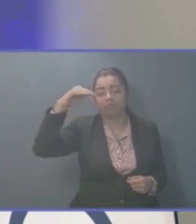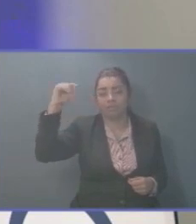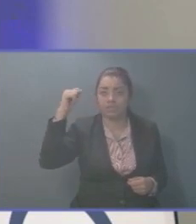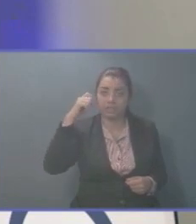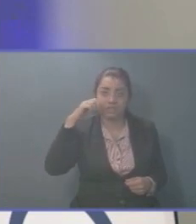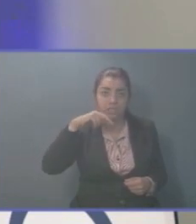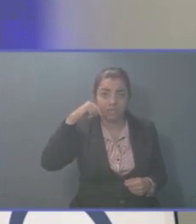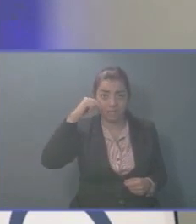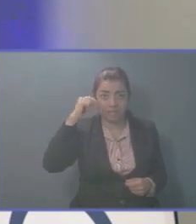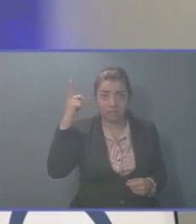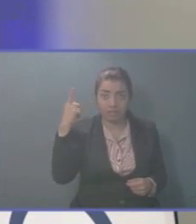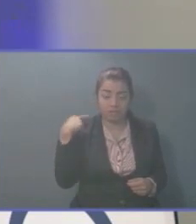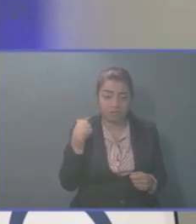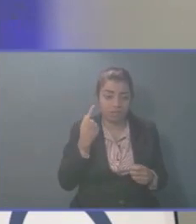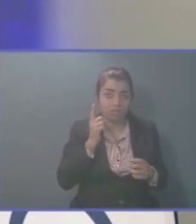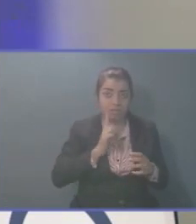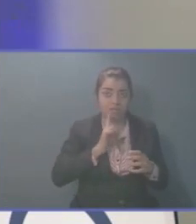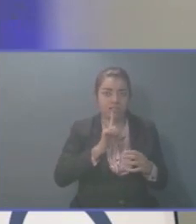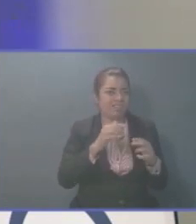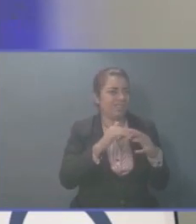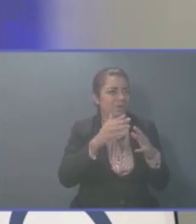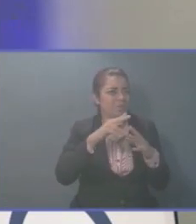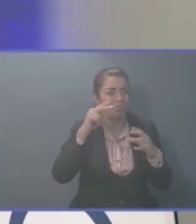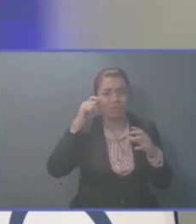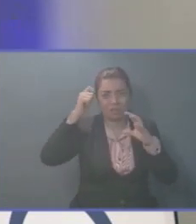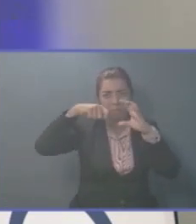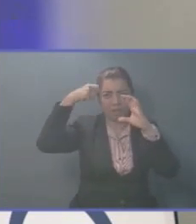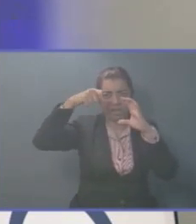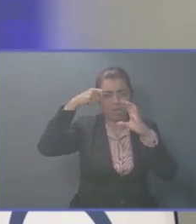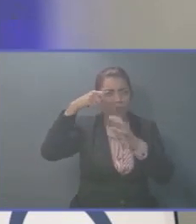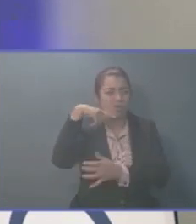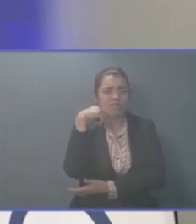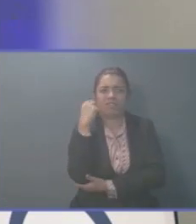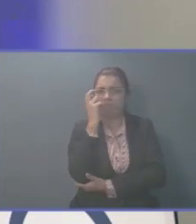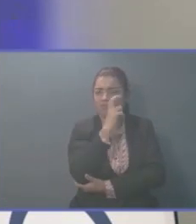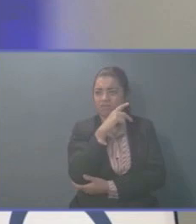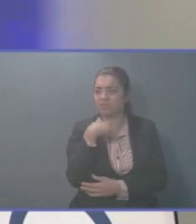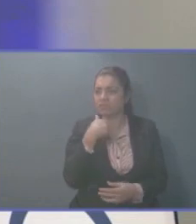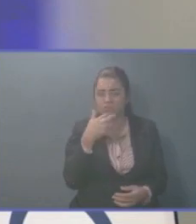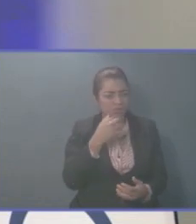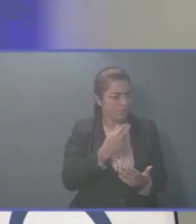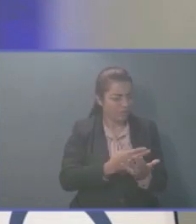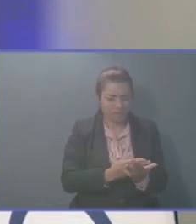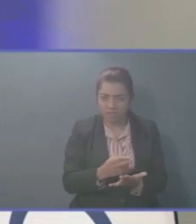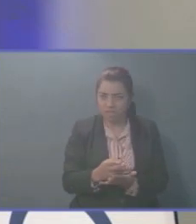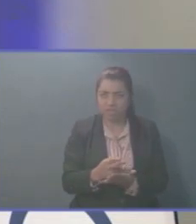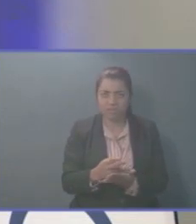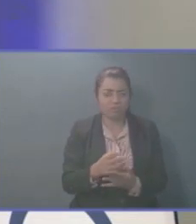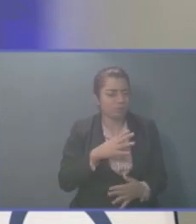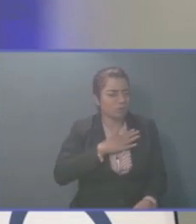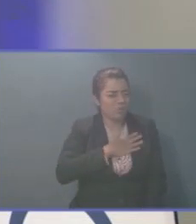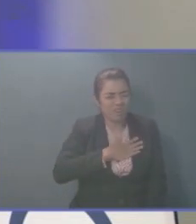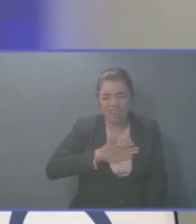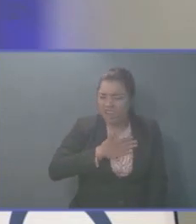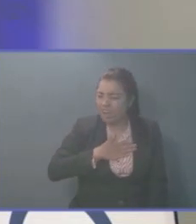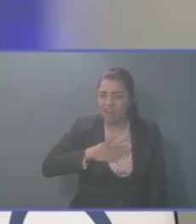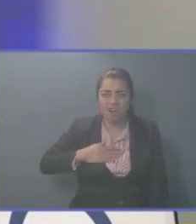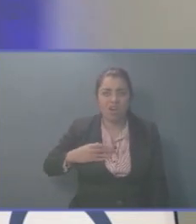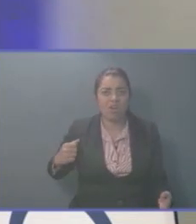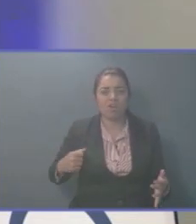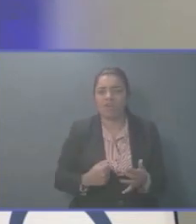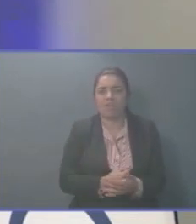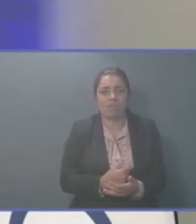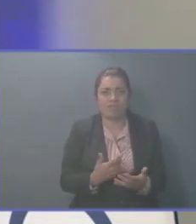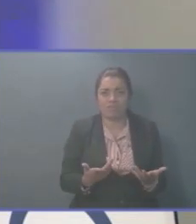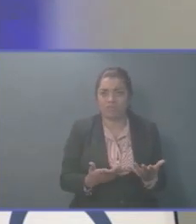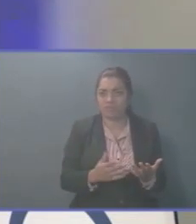Legislativa, y es como de telenovela, como de película. Yo sinceramente lo lamento y condeno, porque